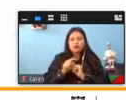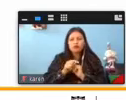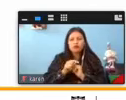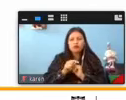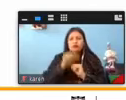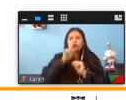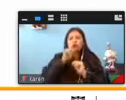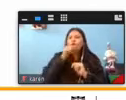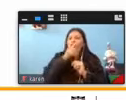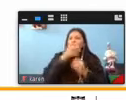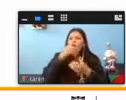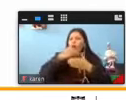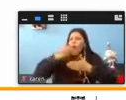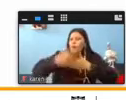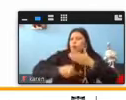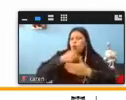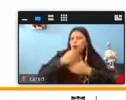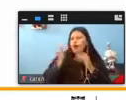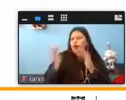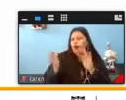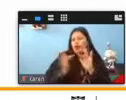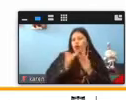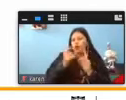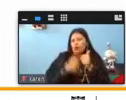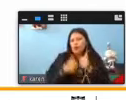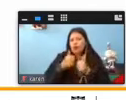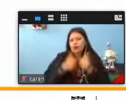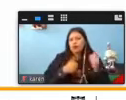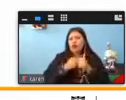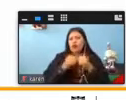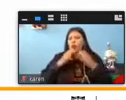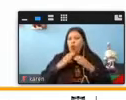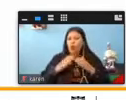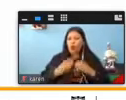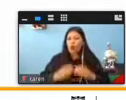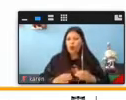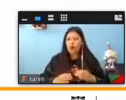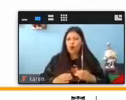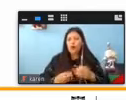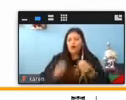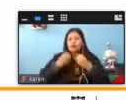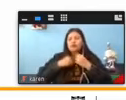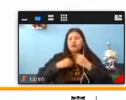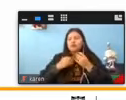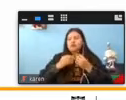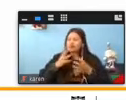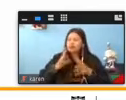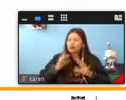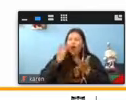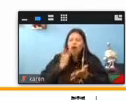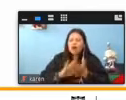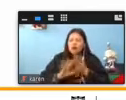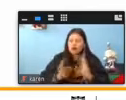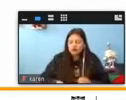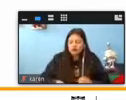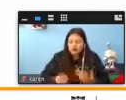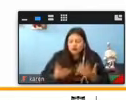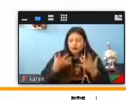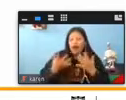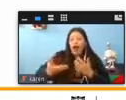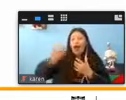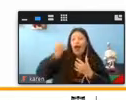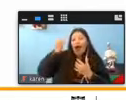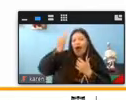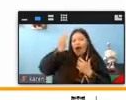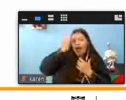unos procesos que tienen que ver con el cuerpo, con la sanación, con la ancestralidad